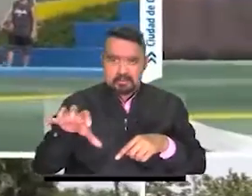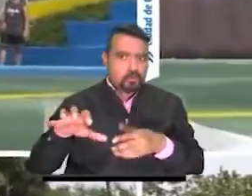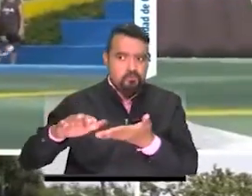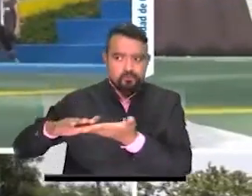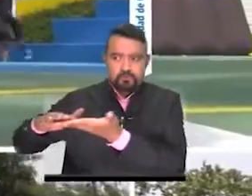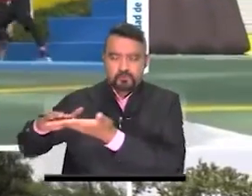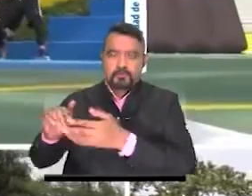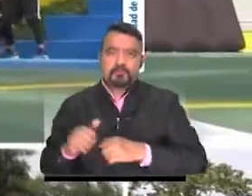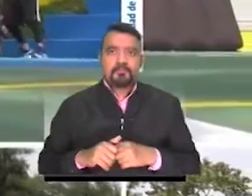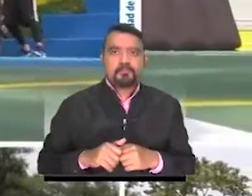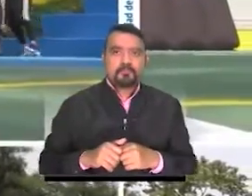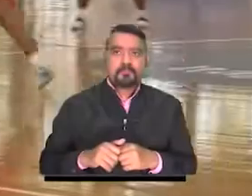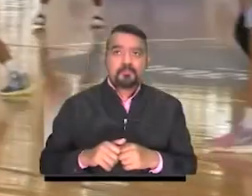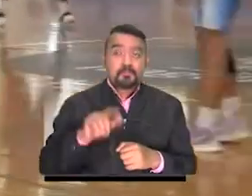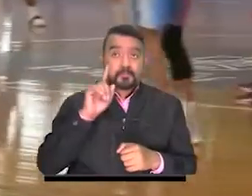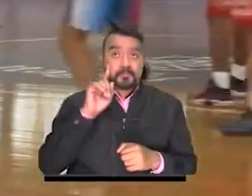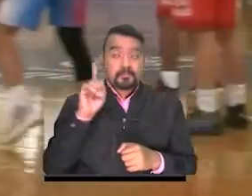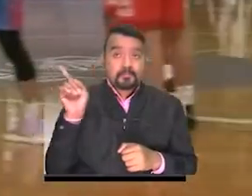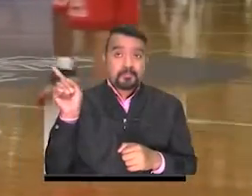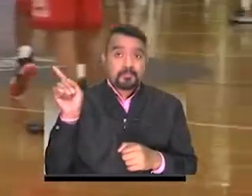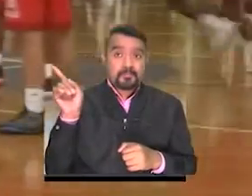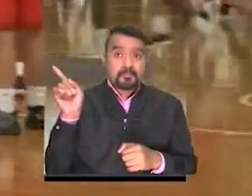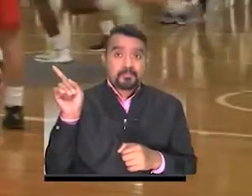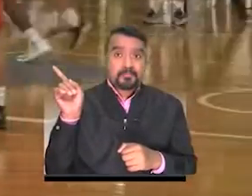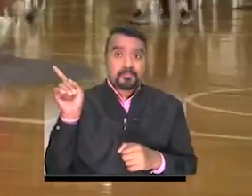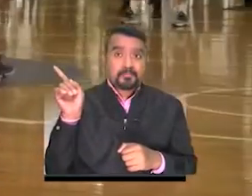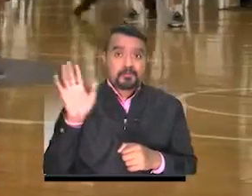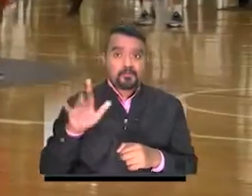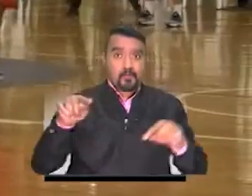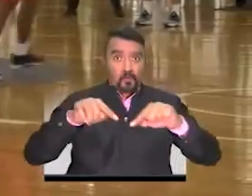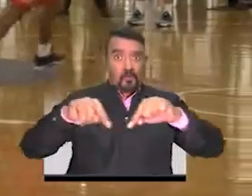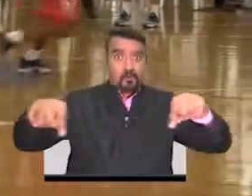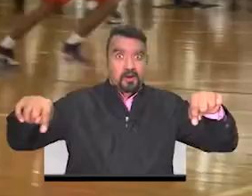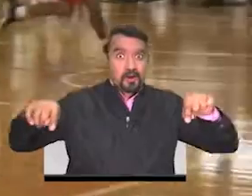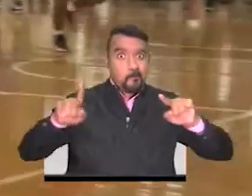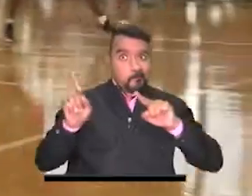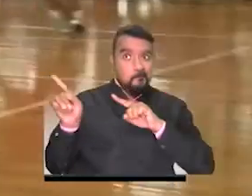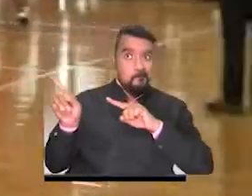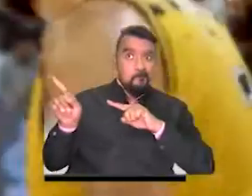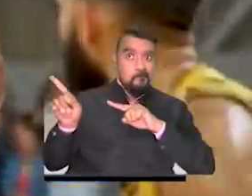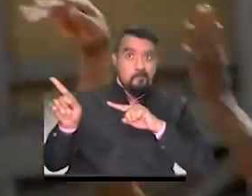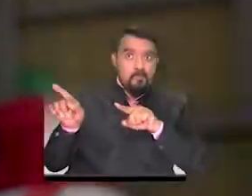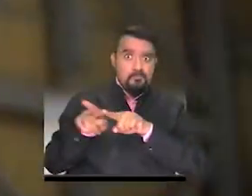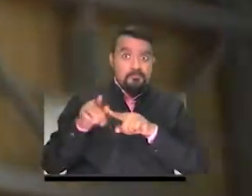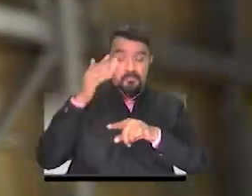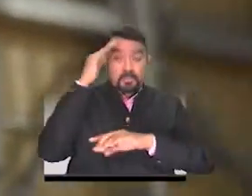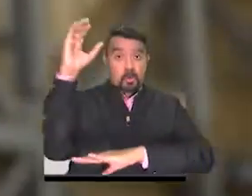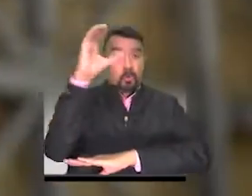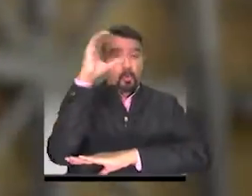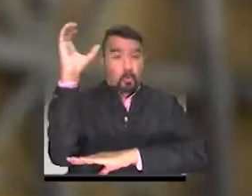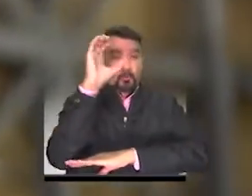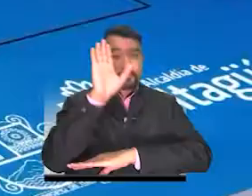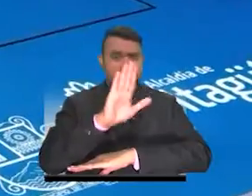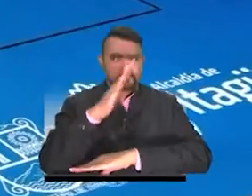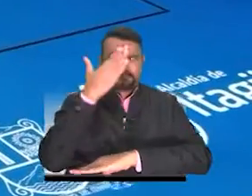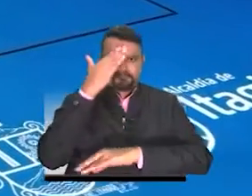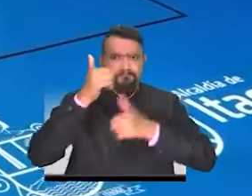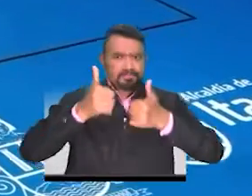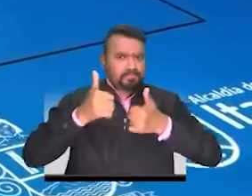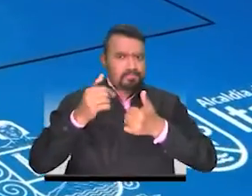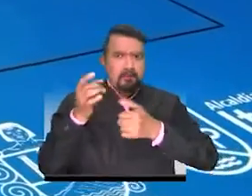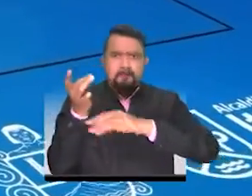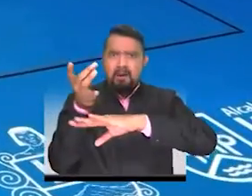entregado polideportivo Óscar López Escobar, que tiene una de las infraestructuras más modernas del país para disciplinas como baloncesto